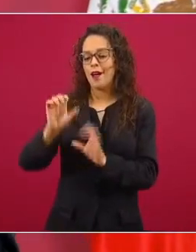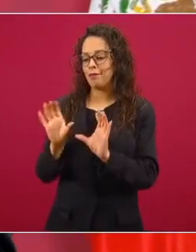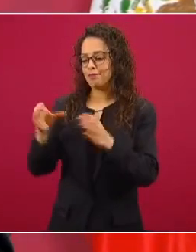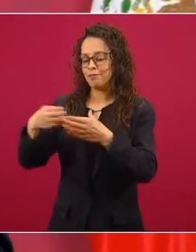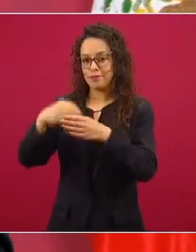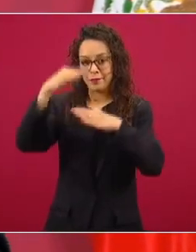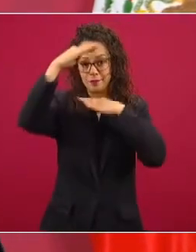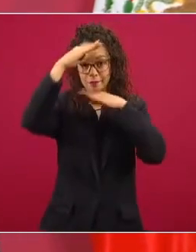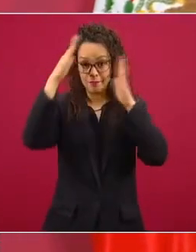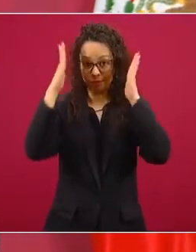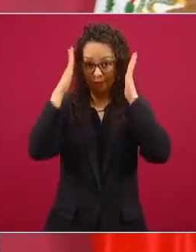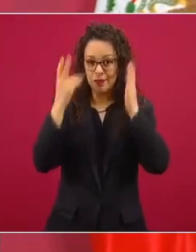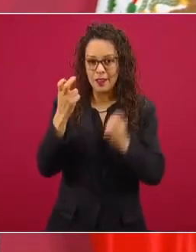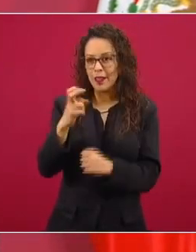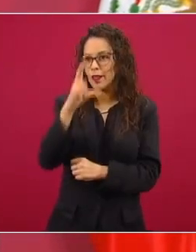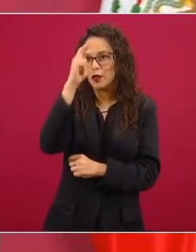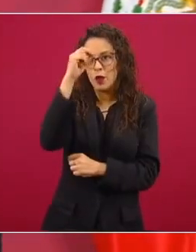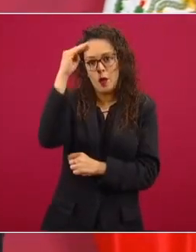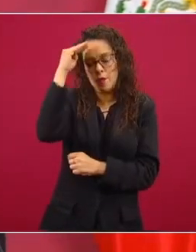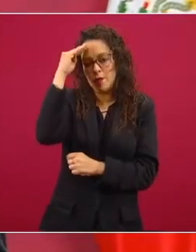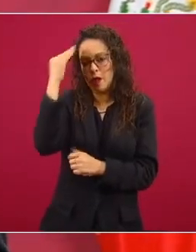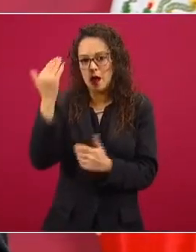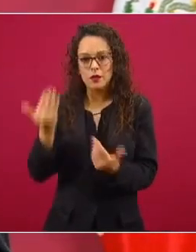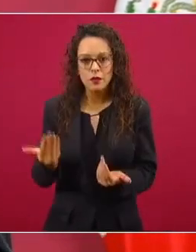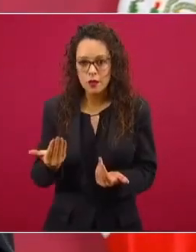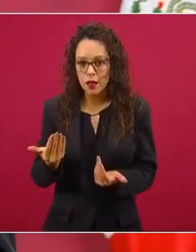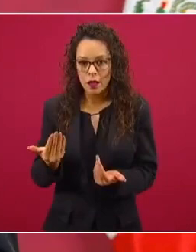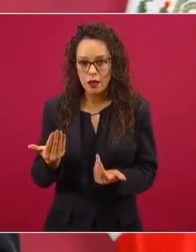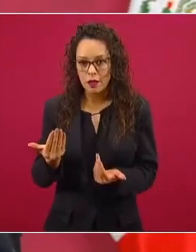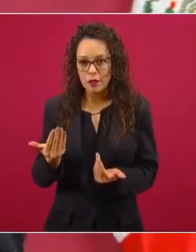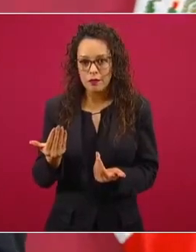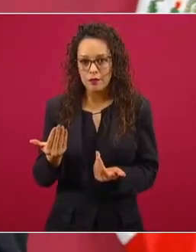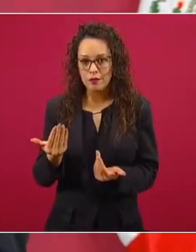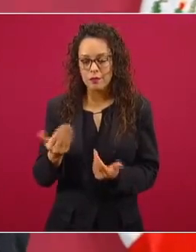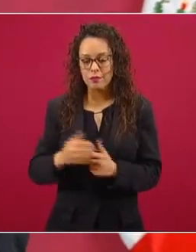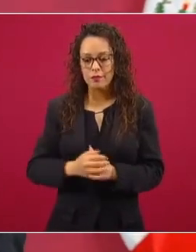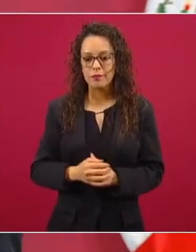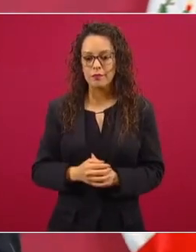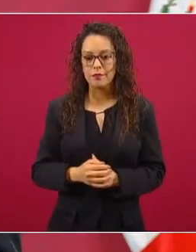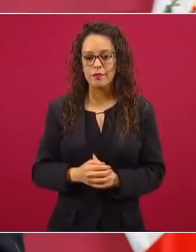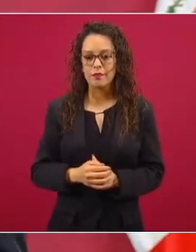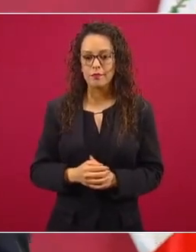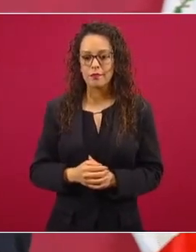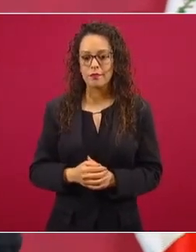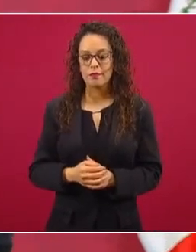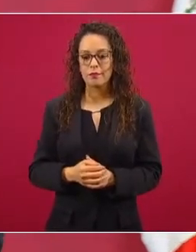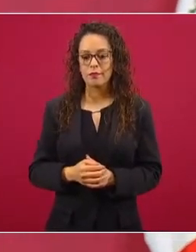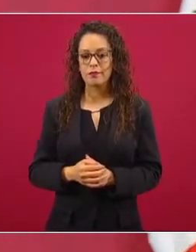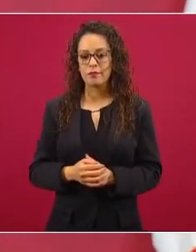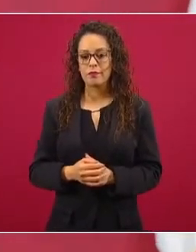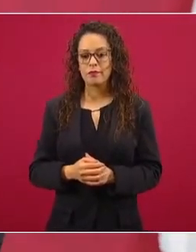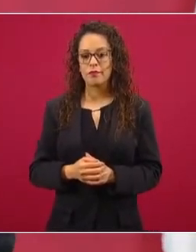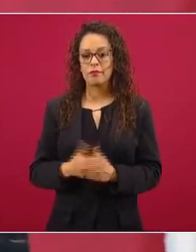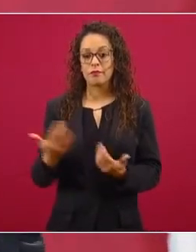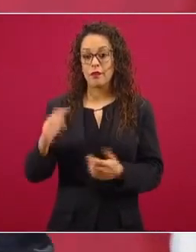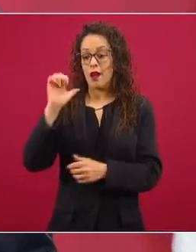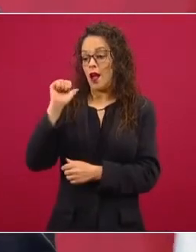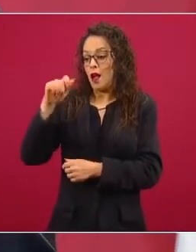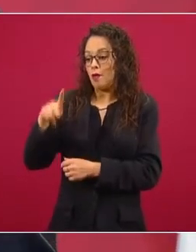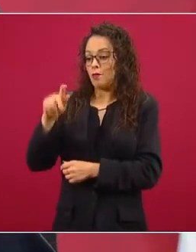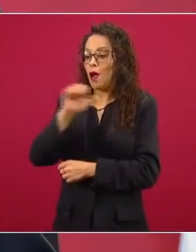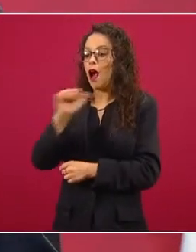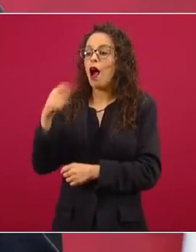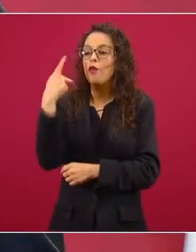pues no toma en cuenta eso y, como lo hace el AMPA del periodismo,